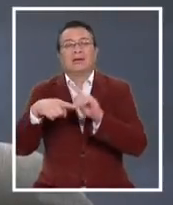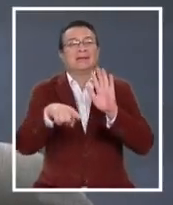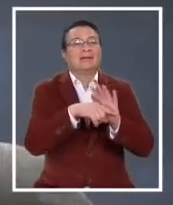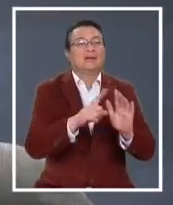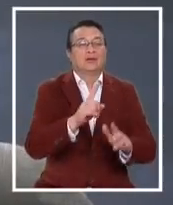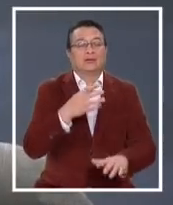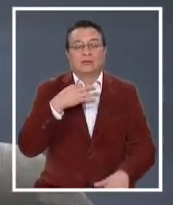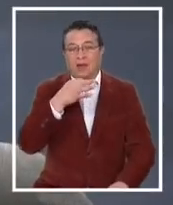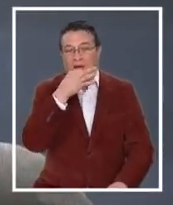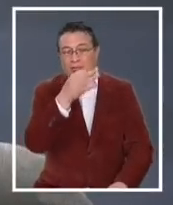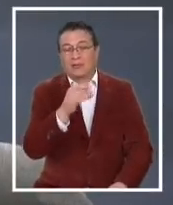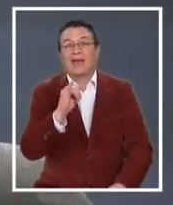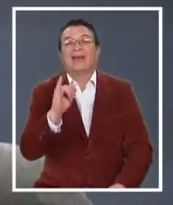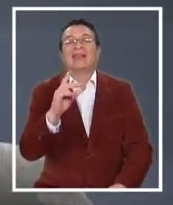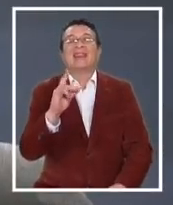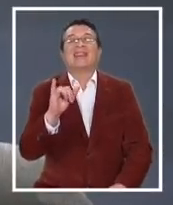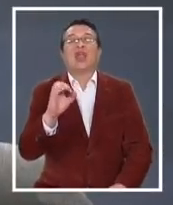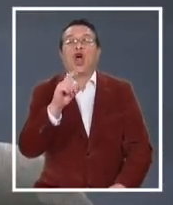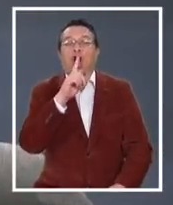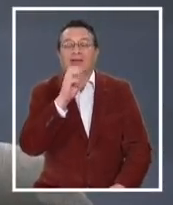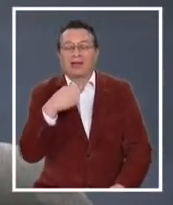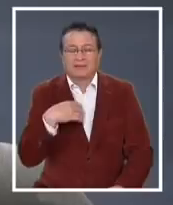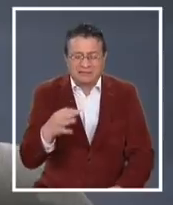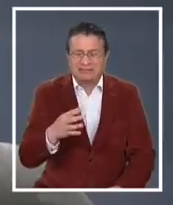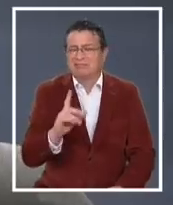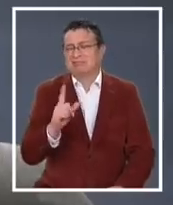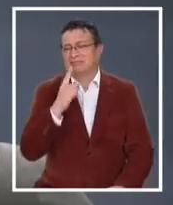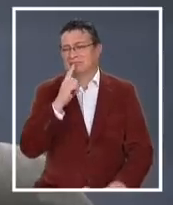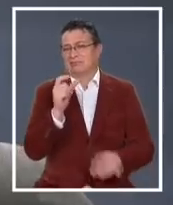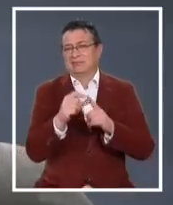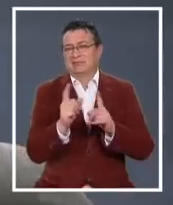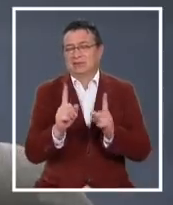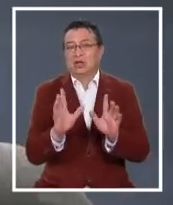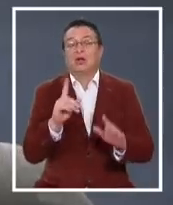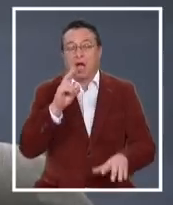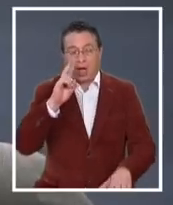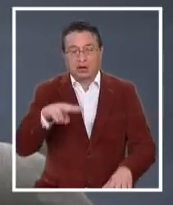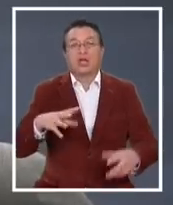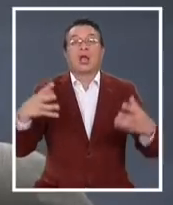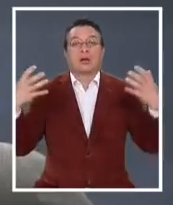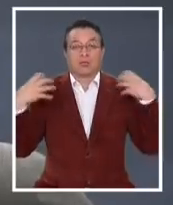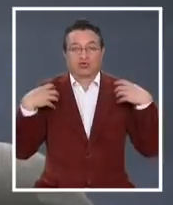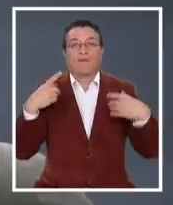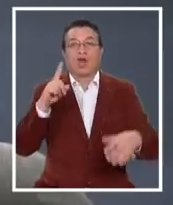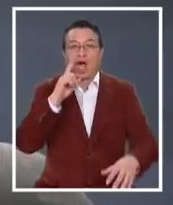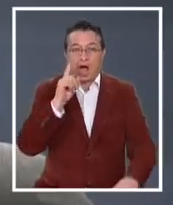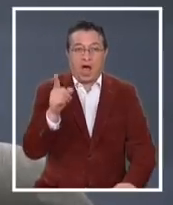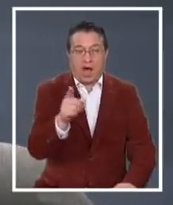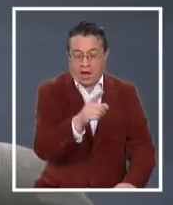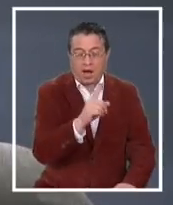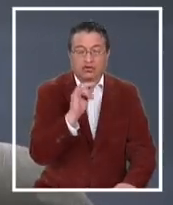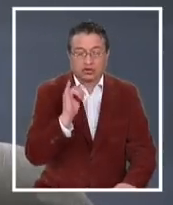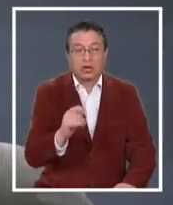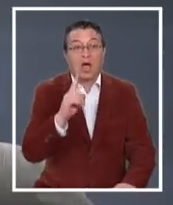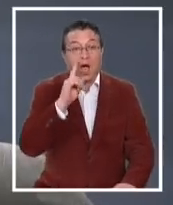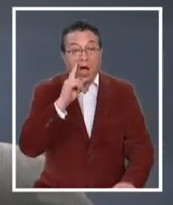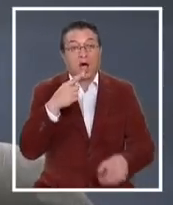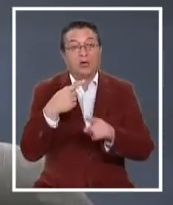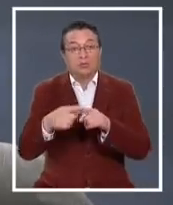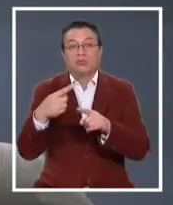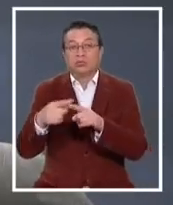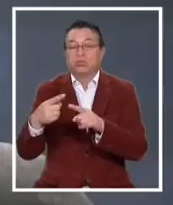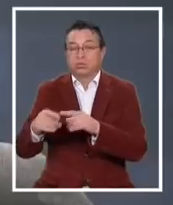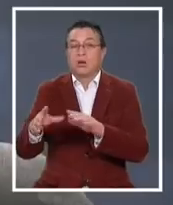hizo Daniel Matamala en su columna de idiotas. Sin duda hay gente irresponsable que no cumple con las medidas, pero también hay un conjunto